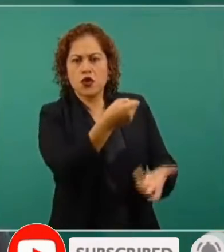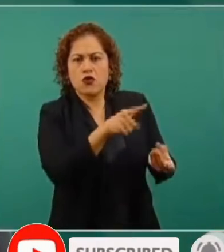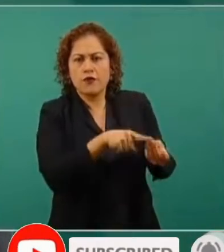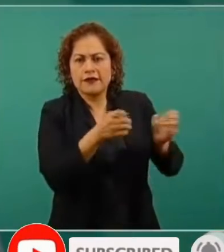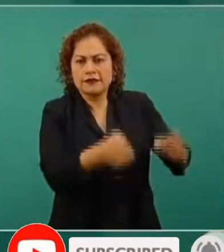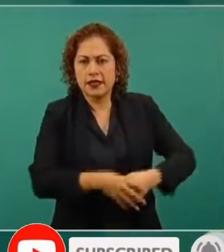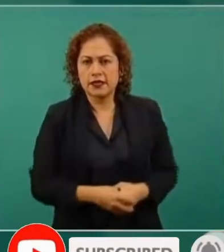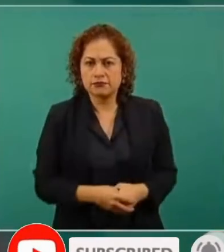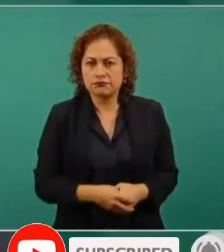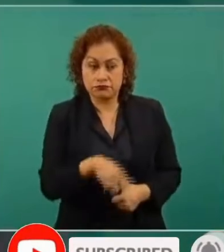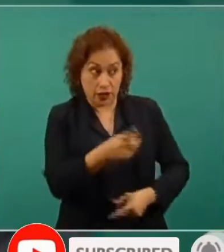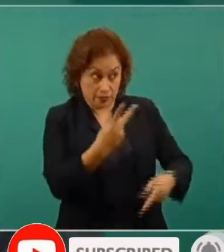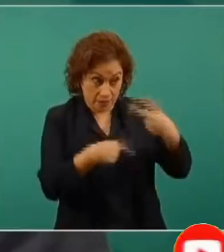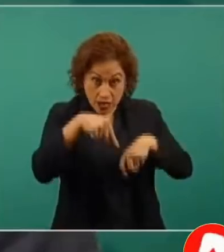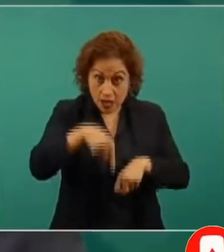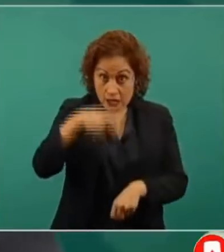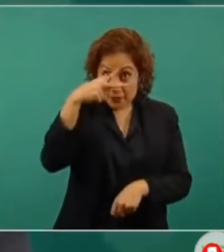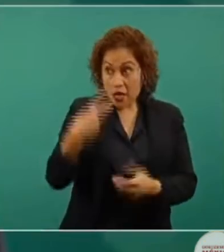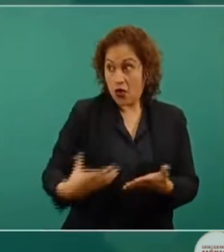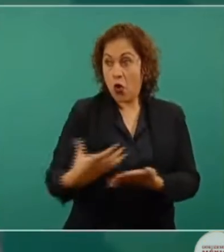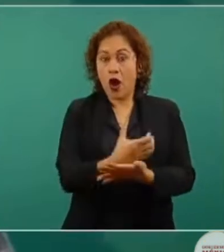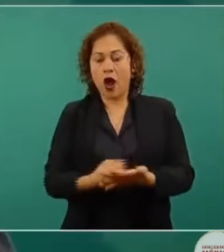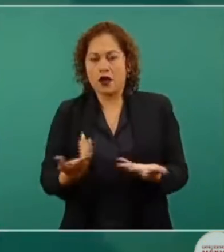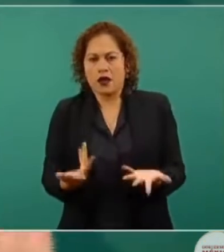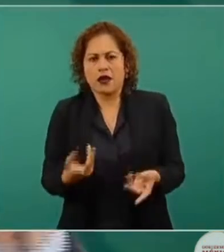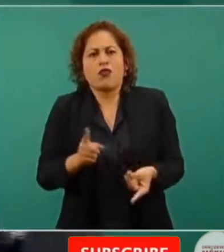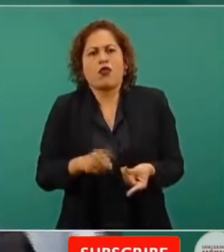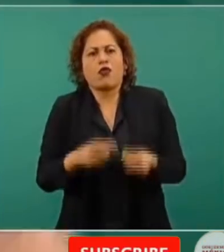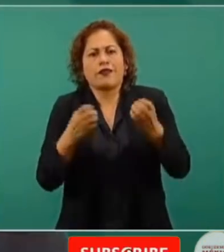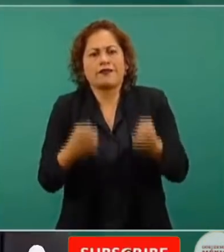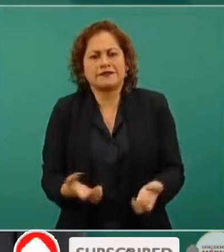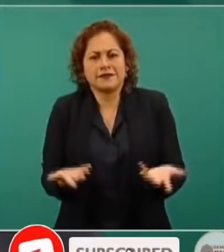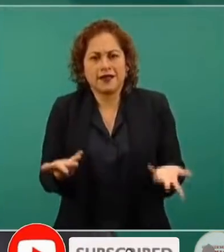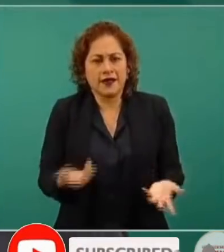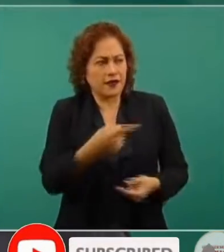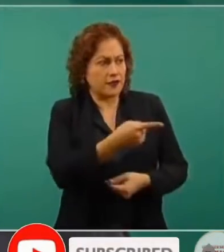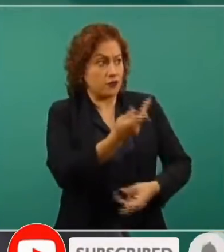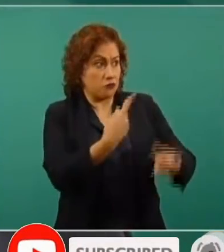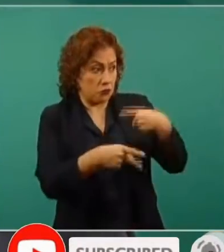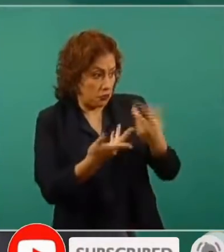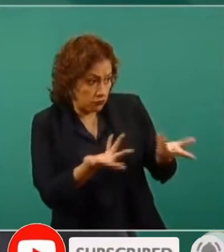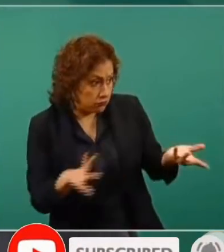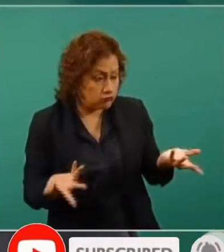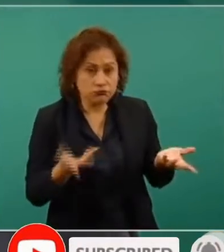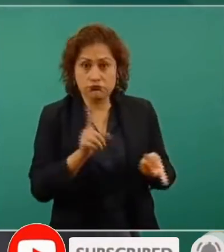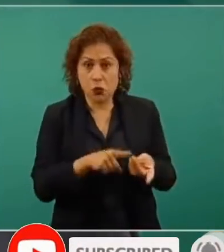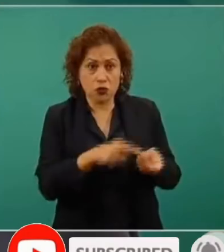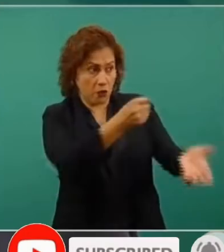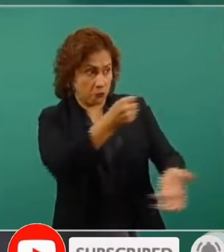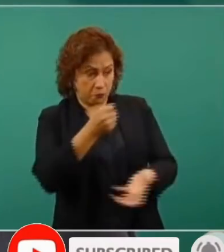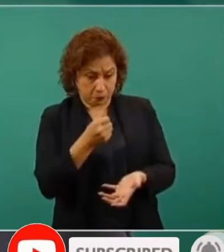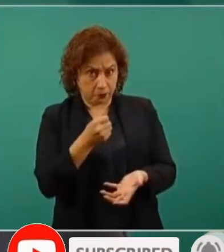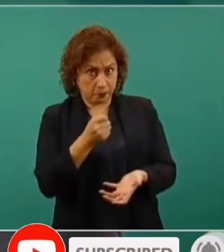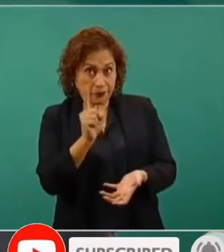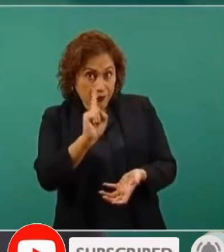apertura del sistema eléctrico pues beneficia porque viene una gran cantidad de recursos. Bueno, y resulta que aquí